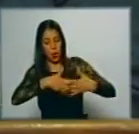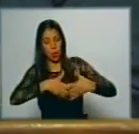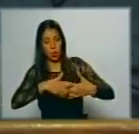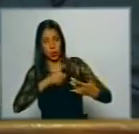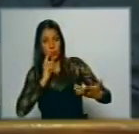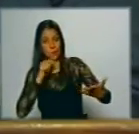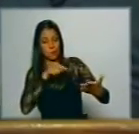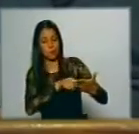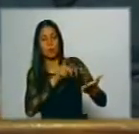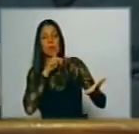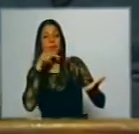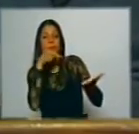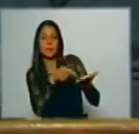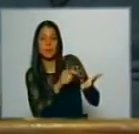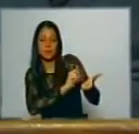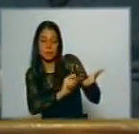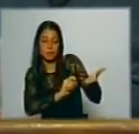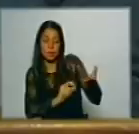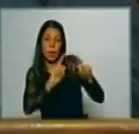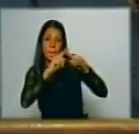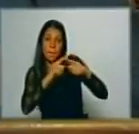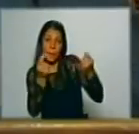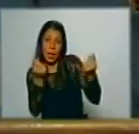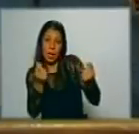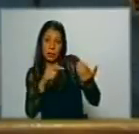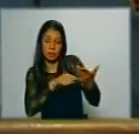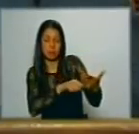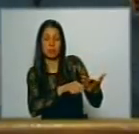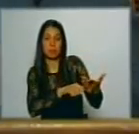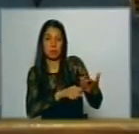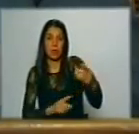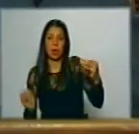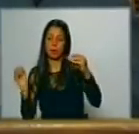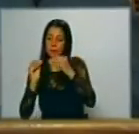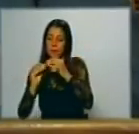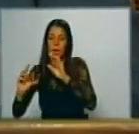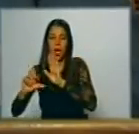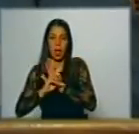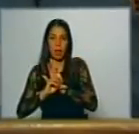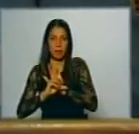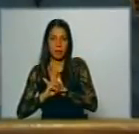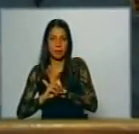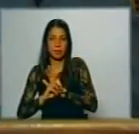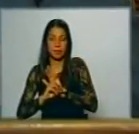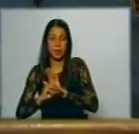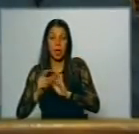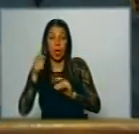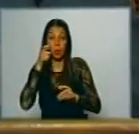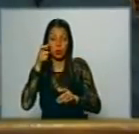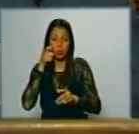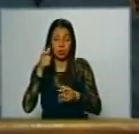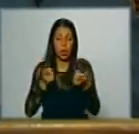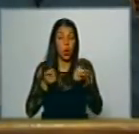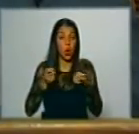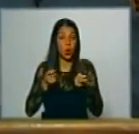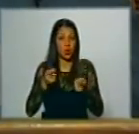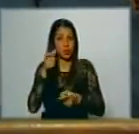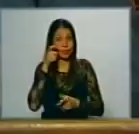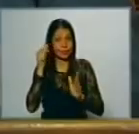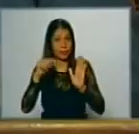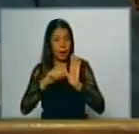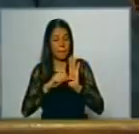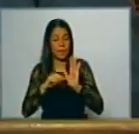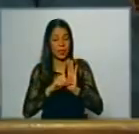su modalidad, conforme a lo previsto en esta ley constitucional. La regulación sobre dicho particular